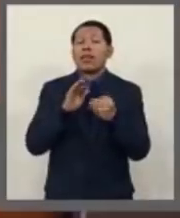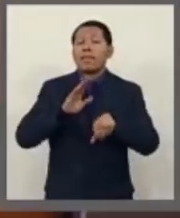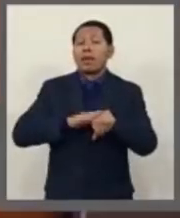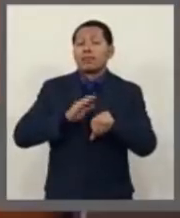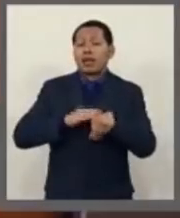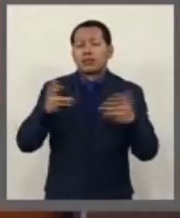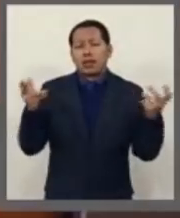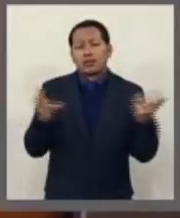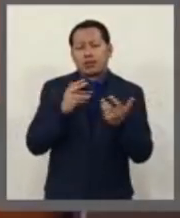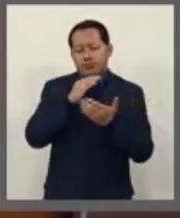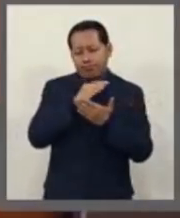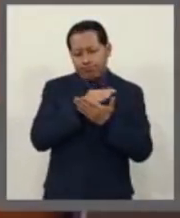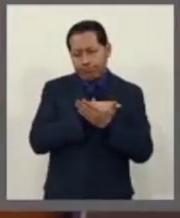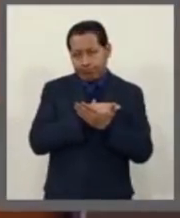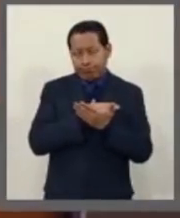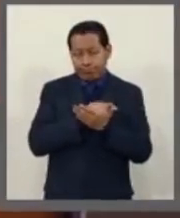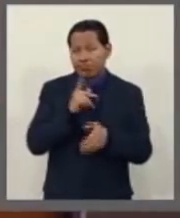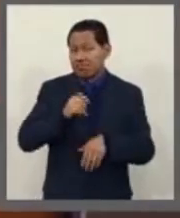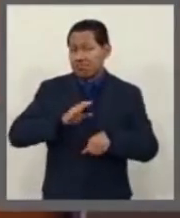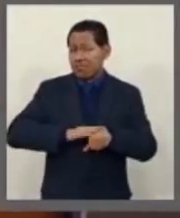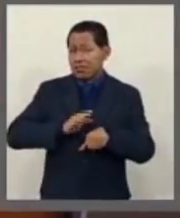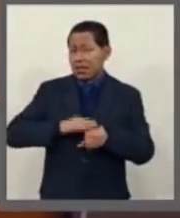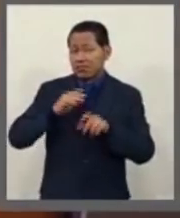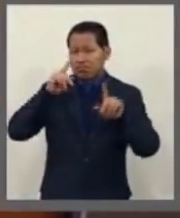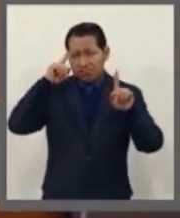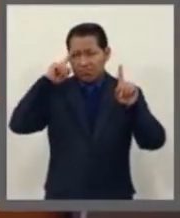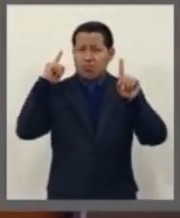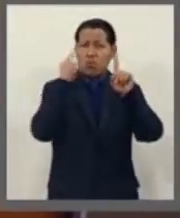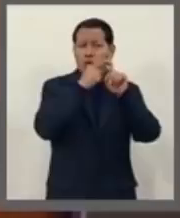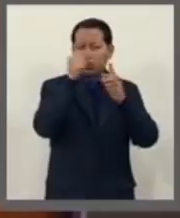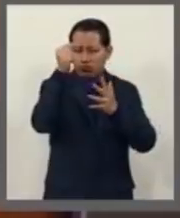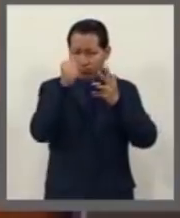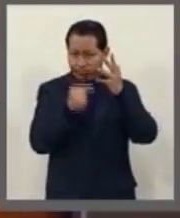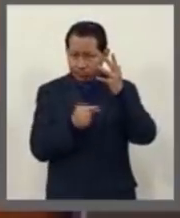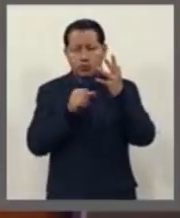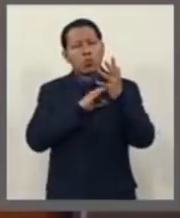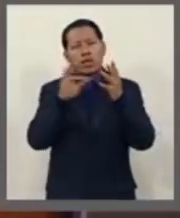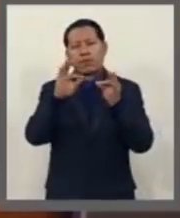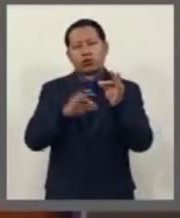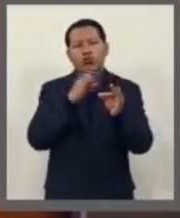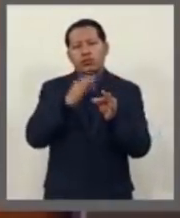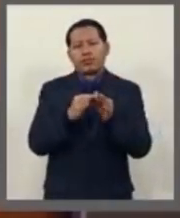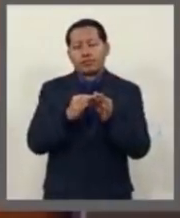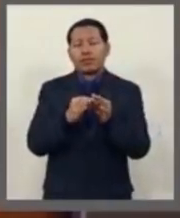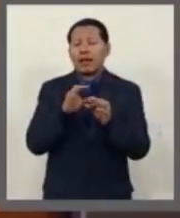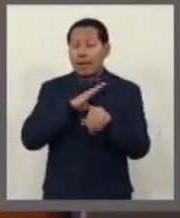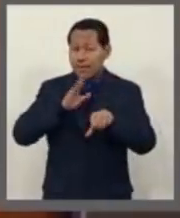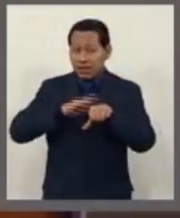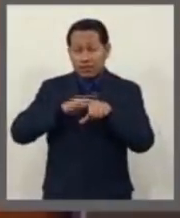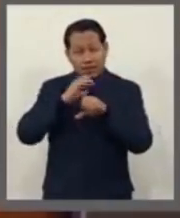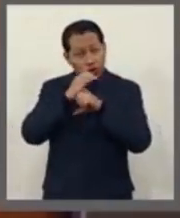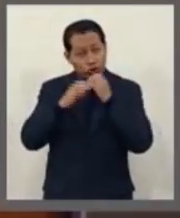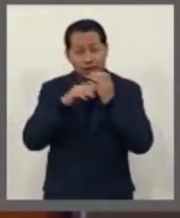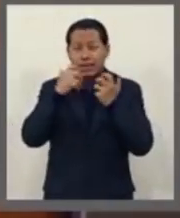juntos signifique mucho más cosas que se pueden hacer